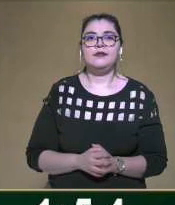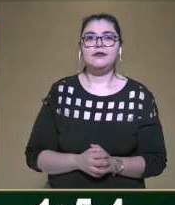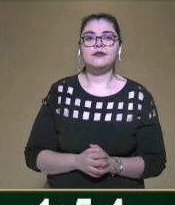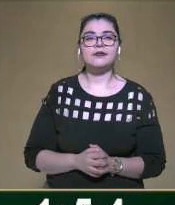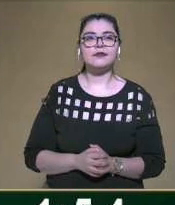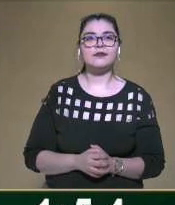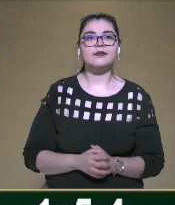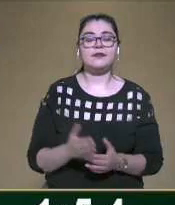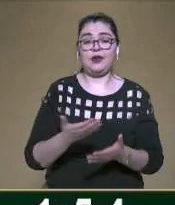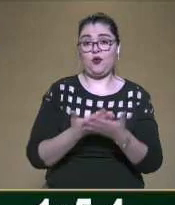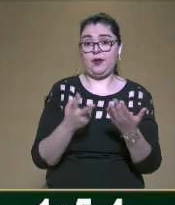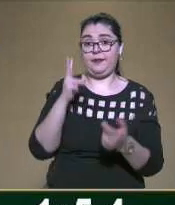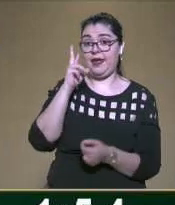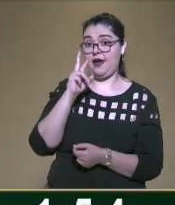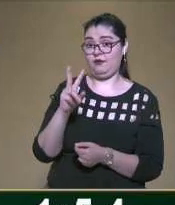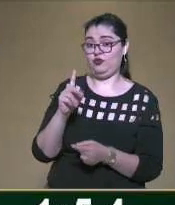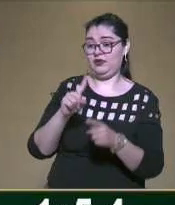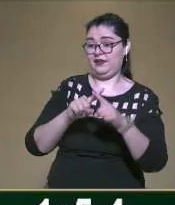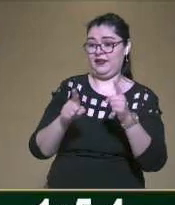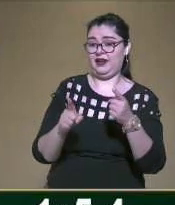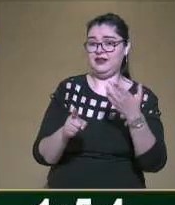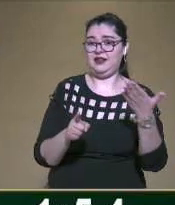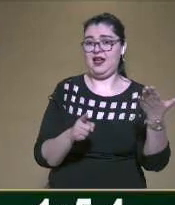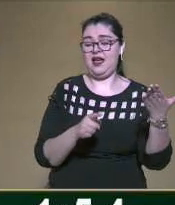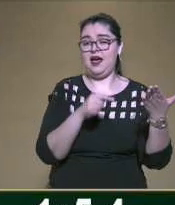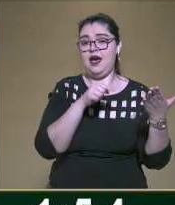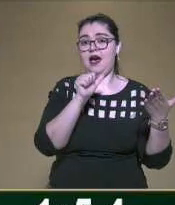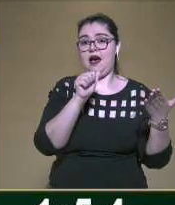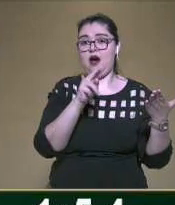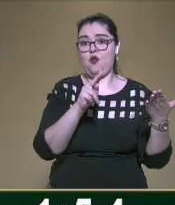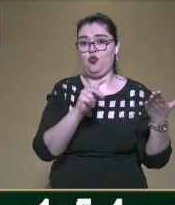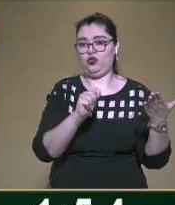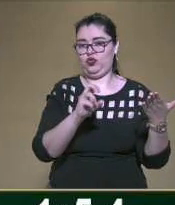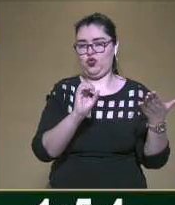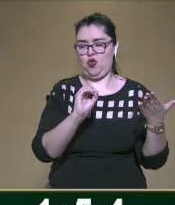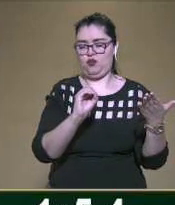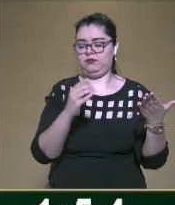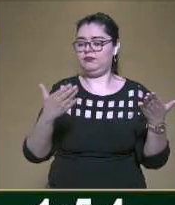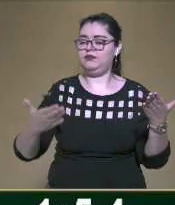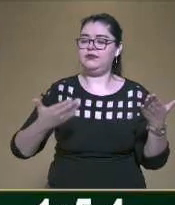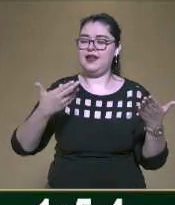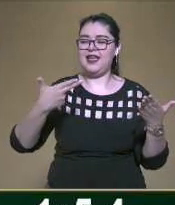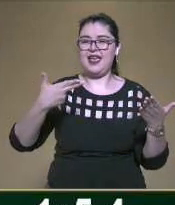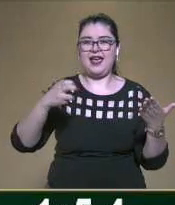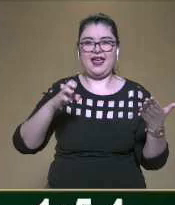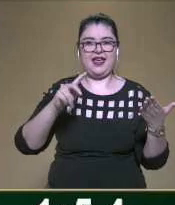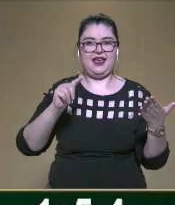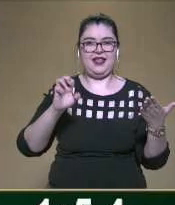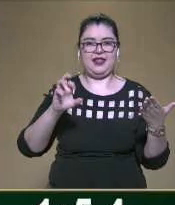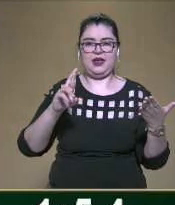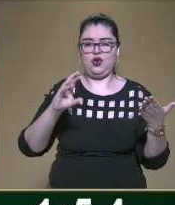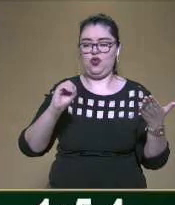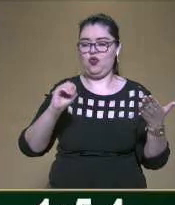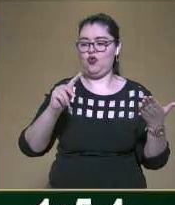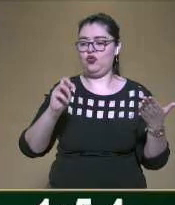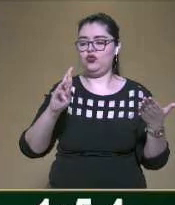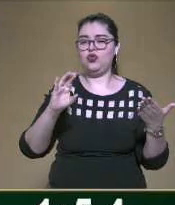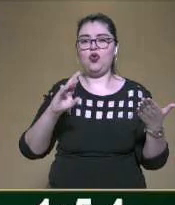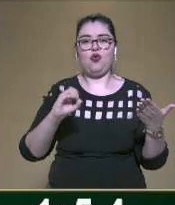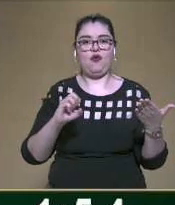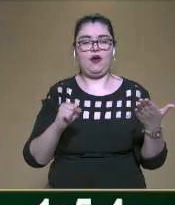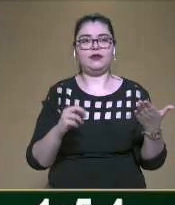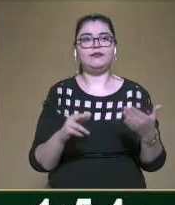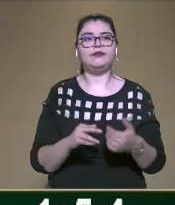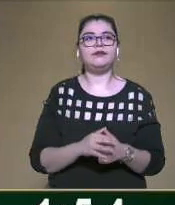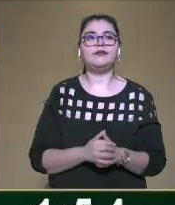diferencia entre nutrición autótrofa y heterótrofa. Como consecuencia de la descripción que hemos realizado en los aparatos